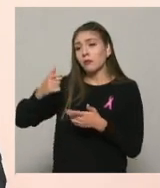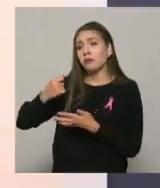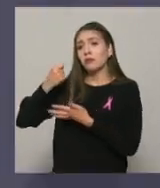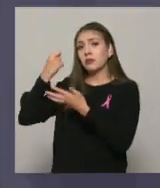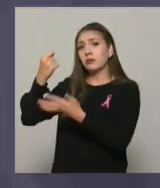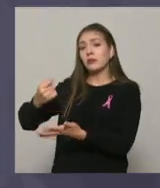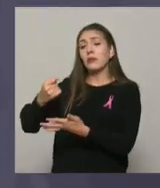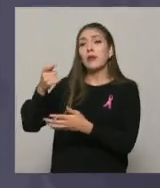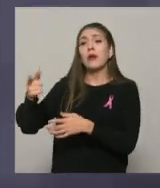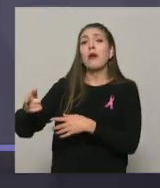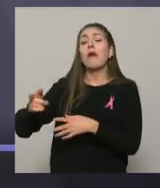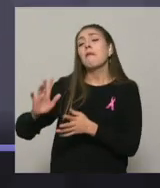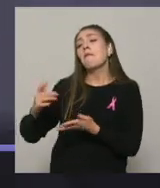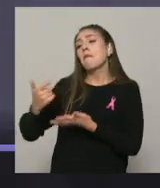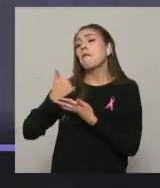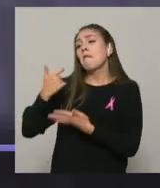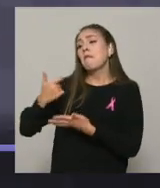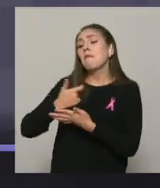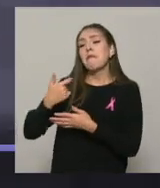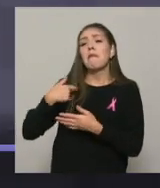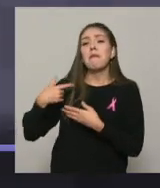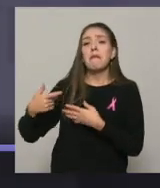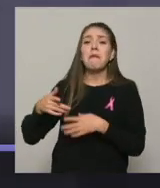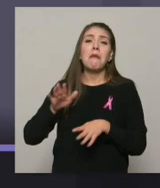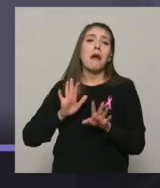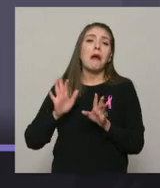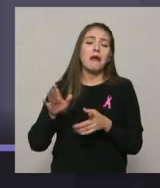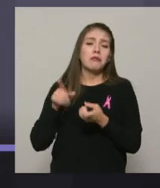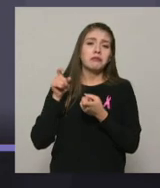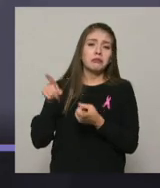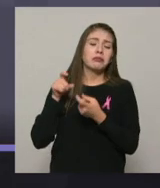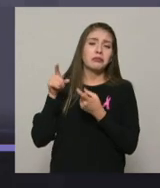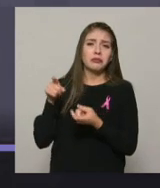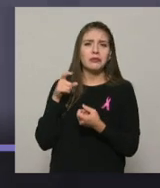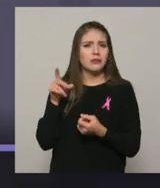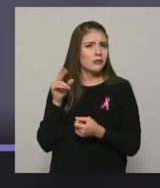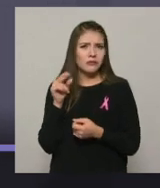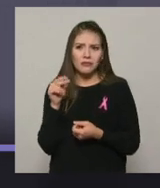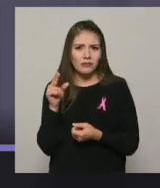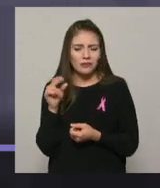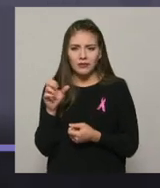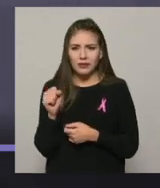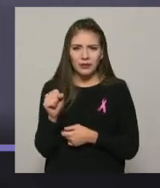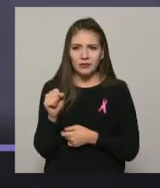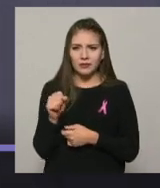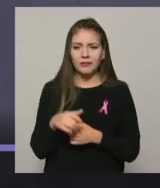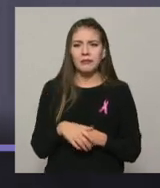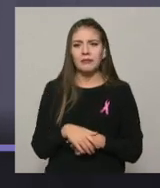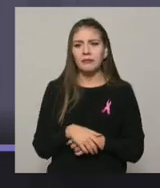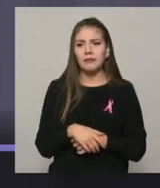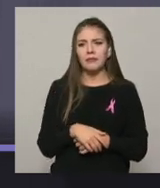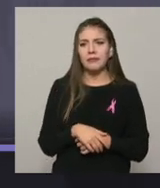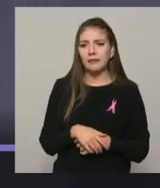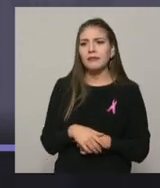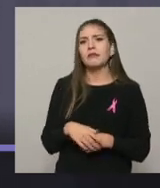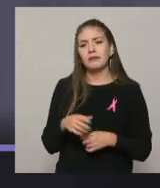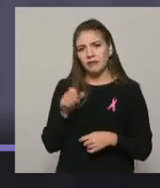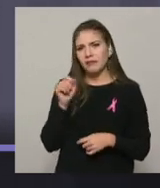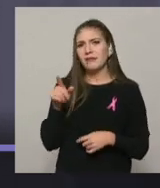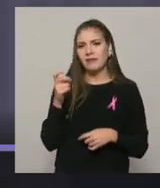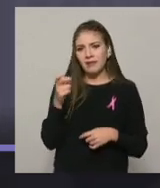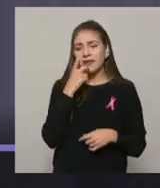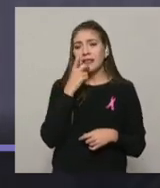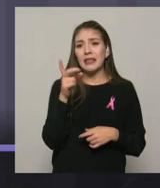nada, yo creo que no es así, definitivamente no puede ser así. Lo que sí es verdad es que, como tú bien comentas, 30,000